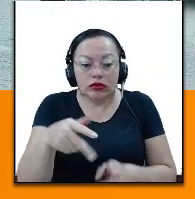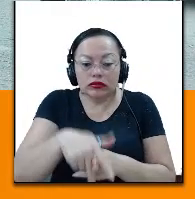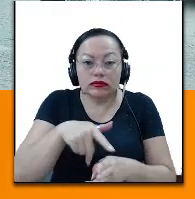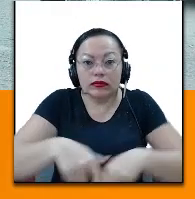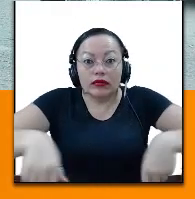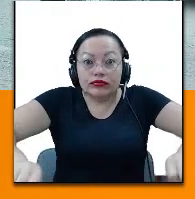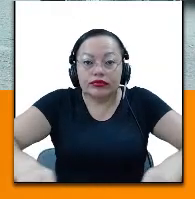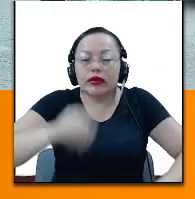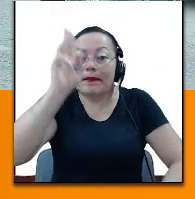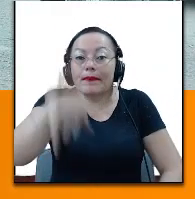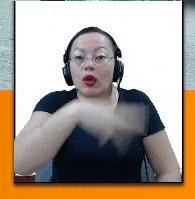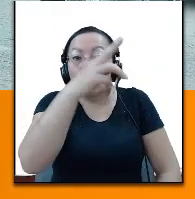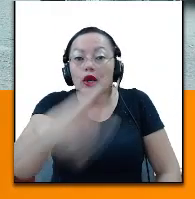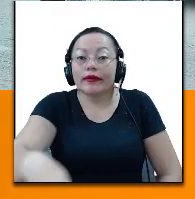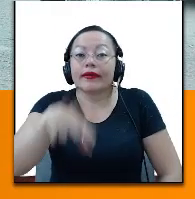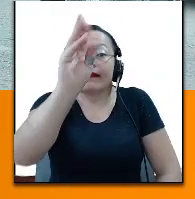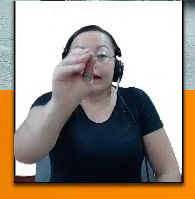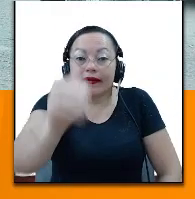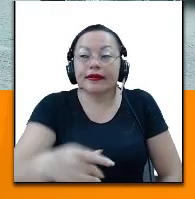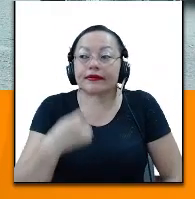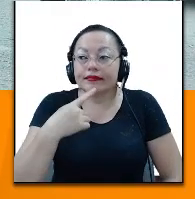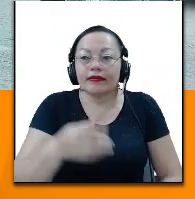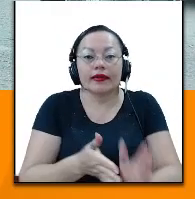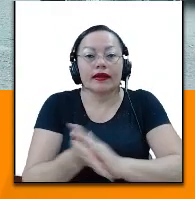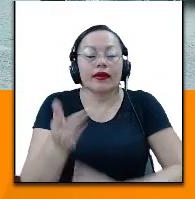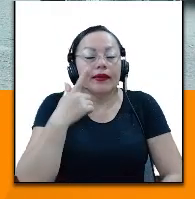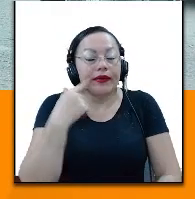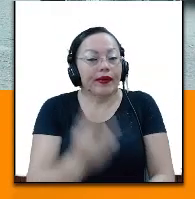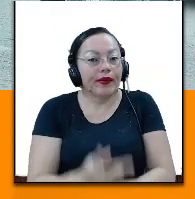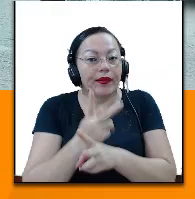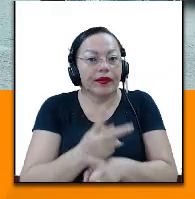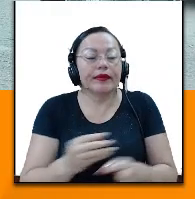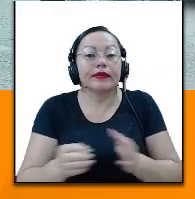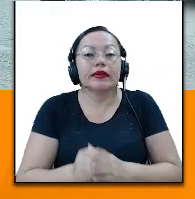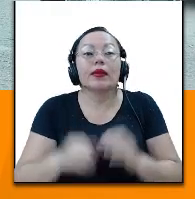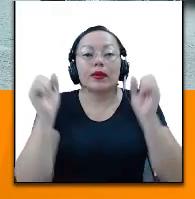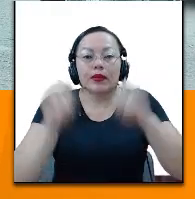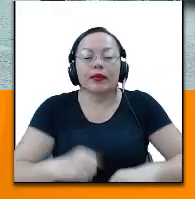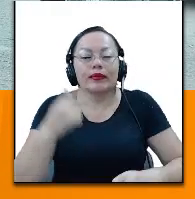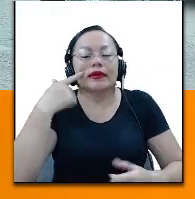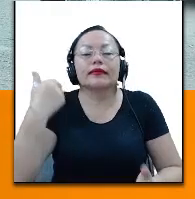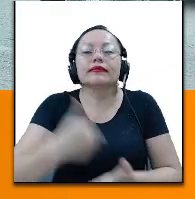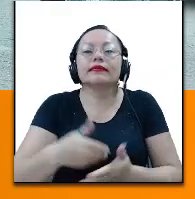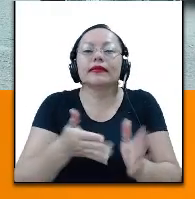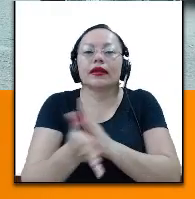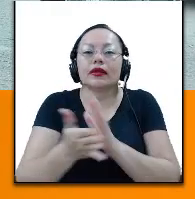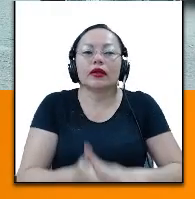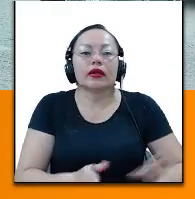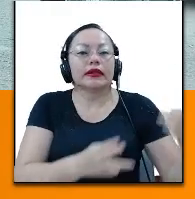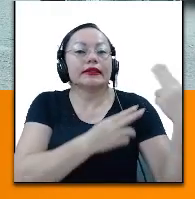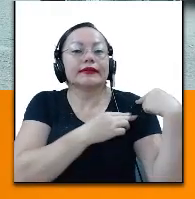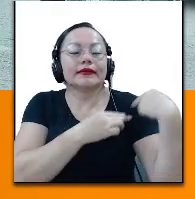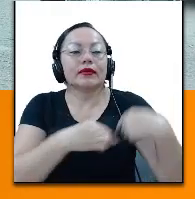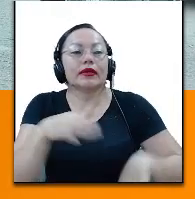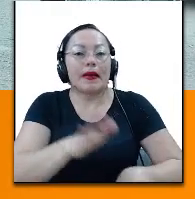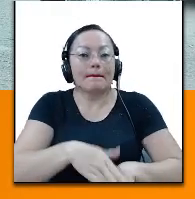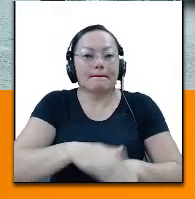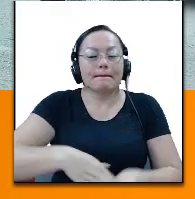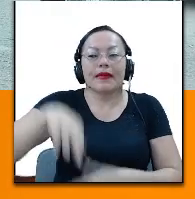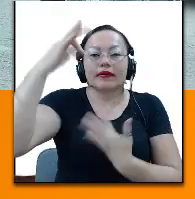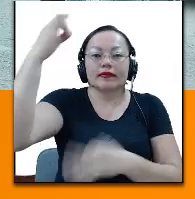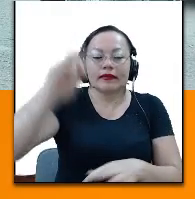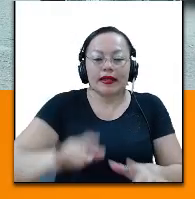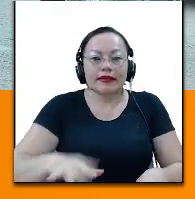moto, tenga en cuenta. Y si no, o tal vez lo puede hacer, pero con su respectivo permiso emanado por